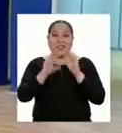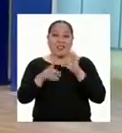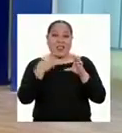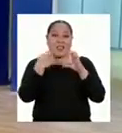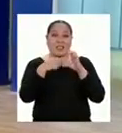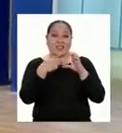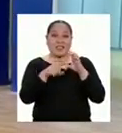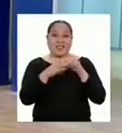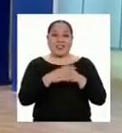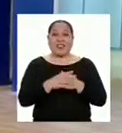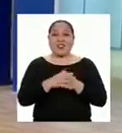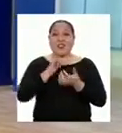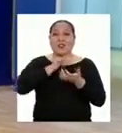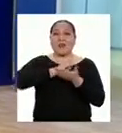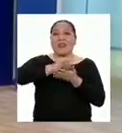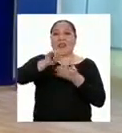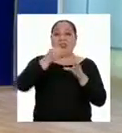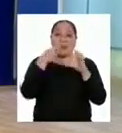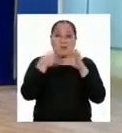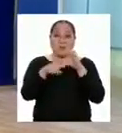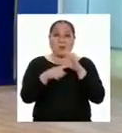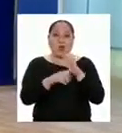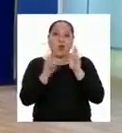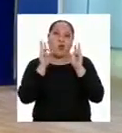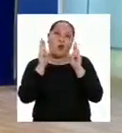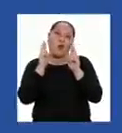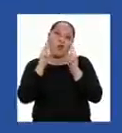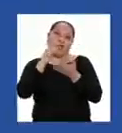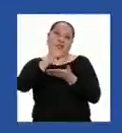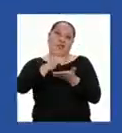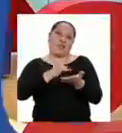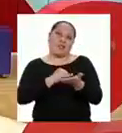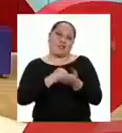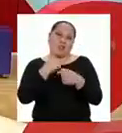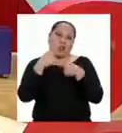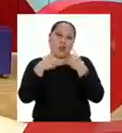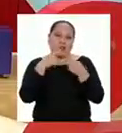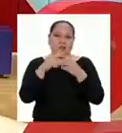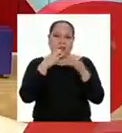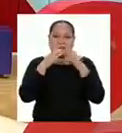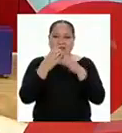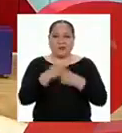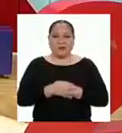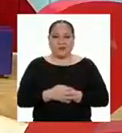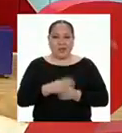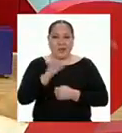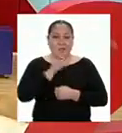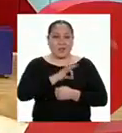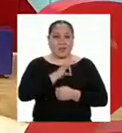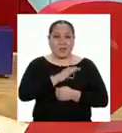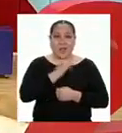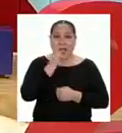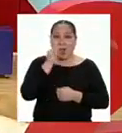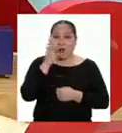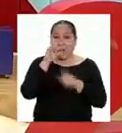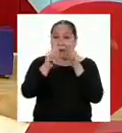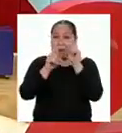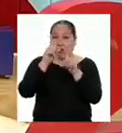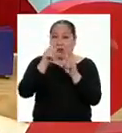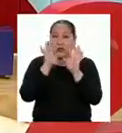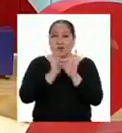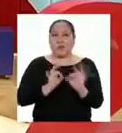electrónica de Eliana y le he mandado un email. A ver si me contesta y nos ponemos al día. Aprovecharemos de hacernos algunas preguntas